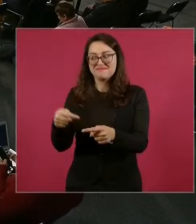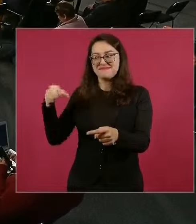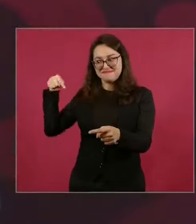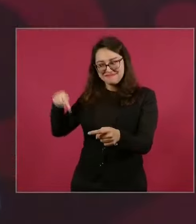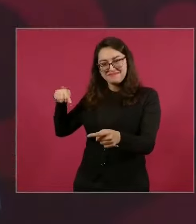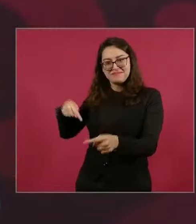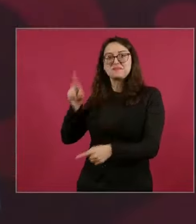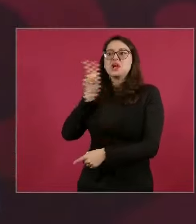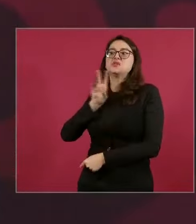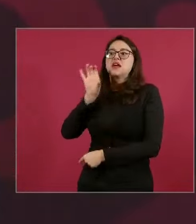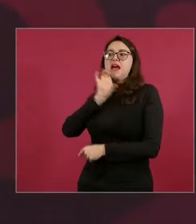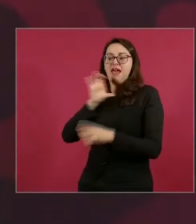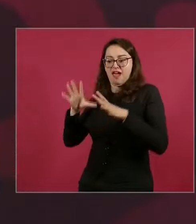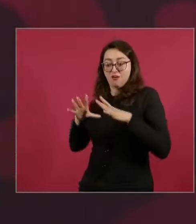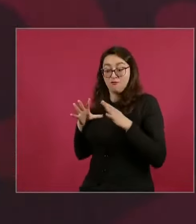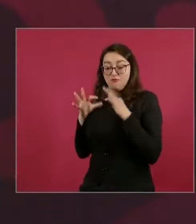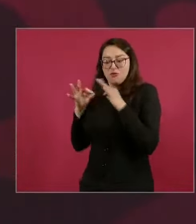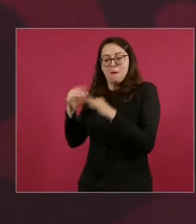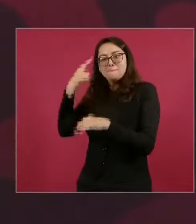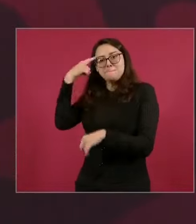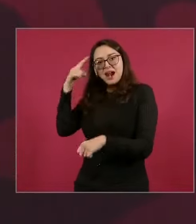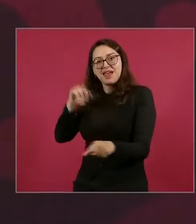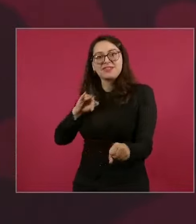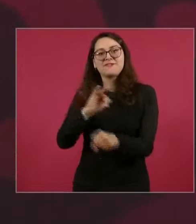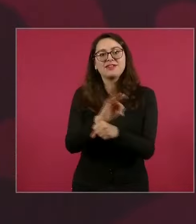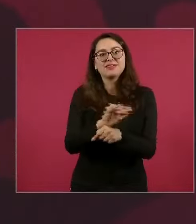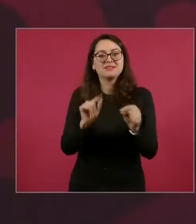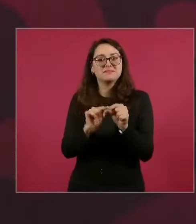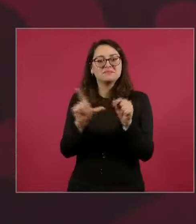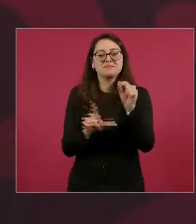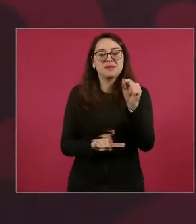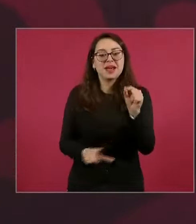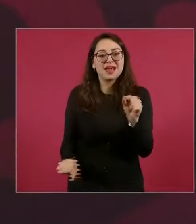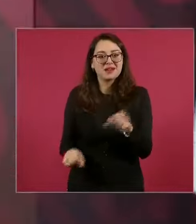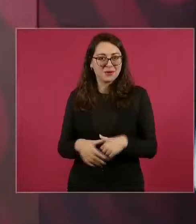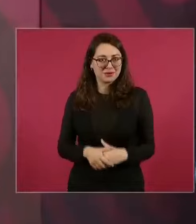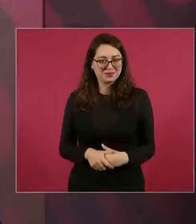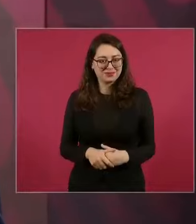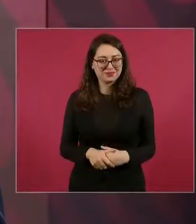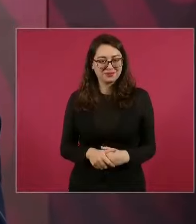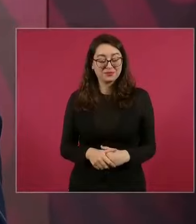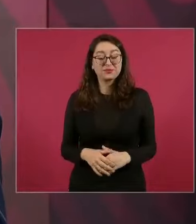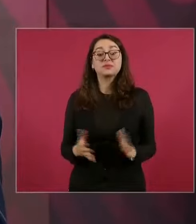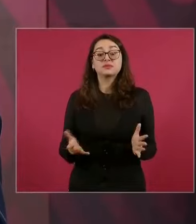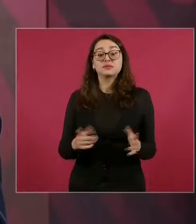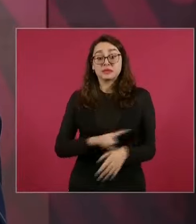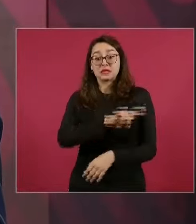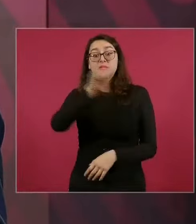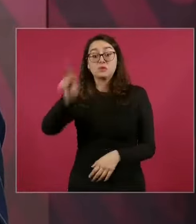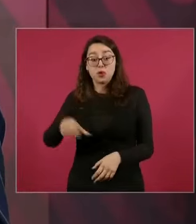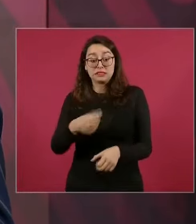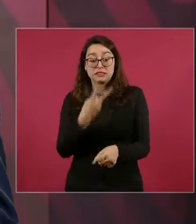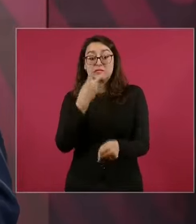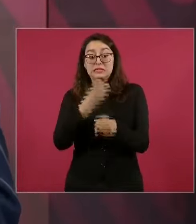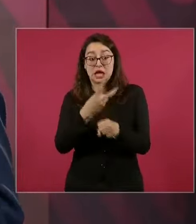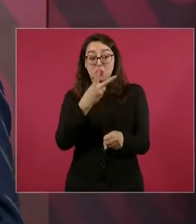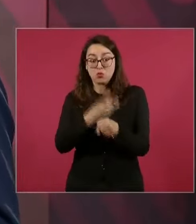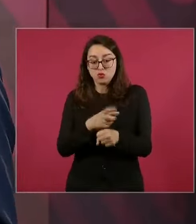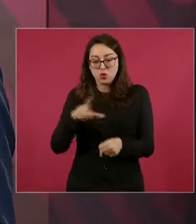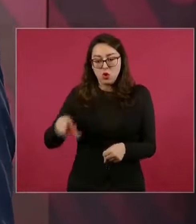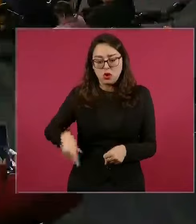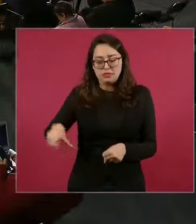control del flujo migratorio de sur a norte. Claro, y la elección aquí, Azucena, se va a elegir por la frontera. Es en estos momentos el